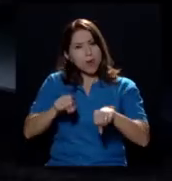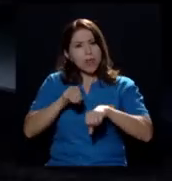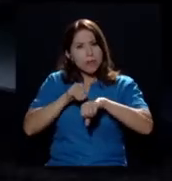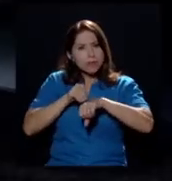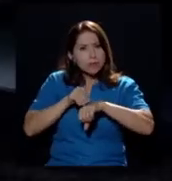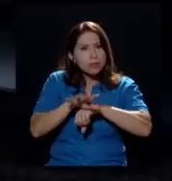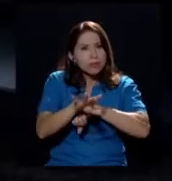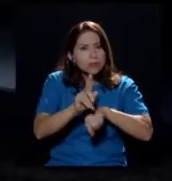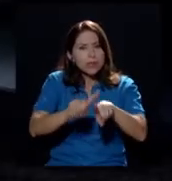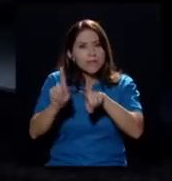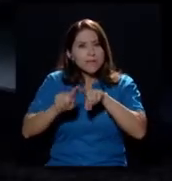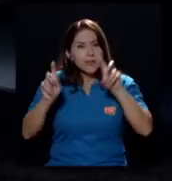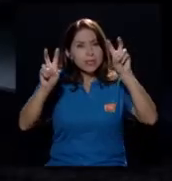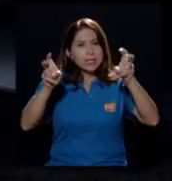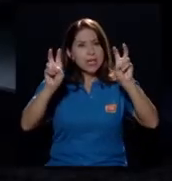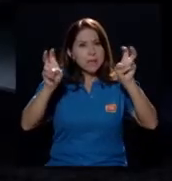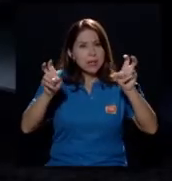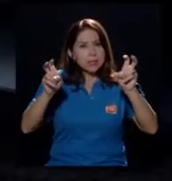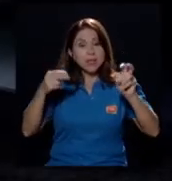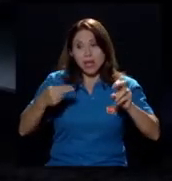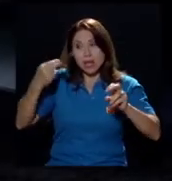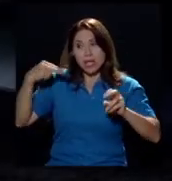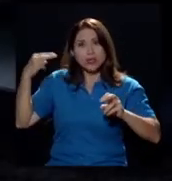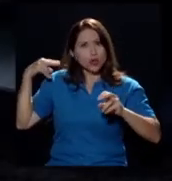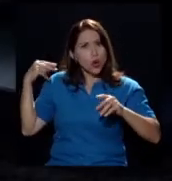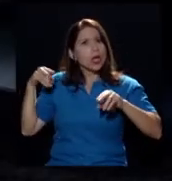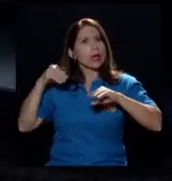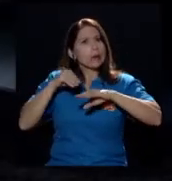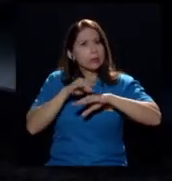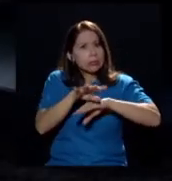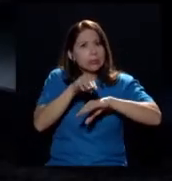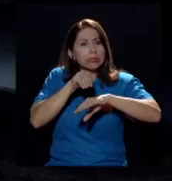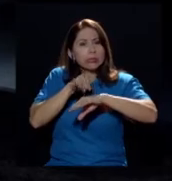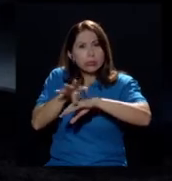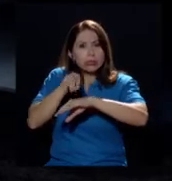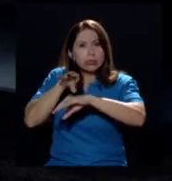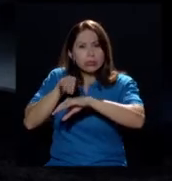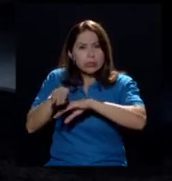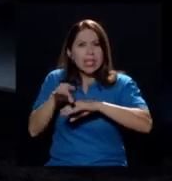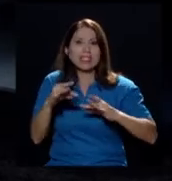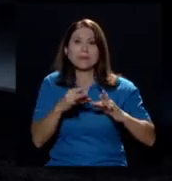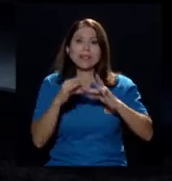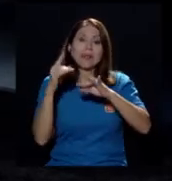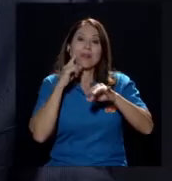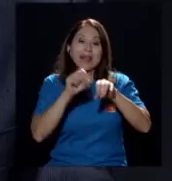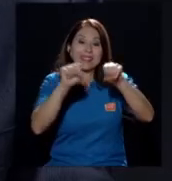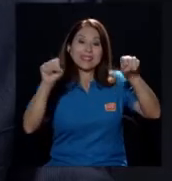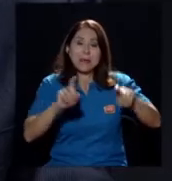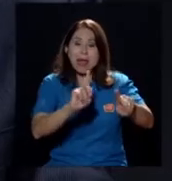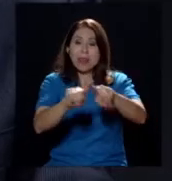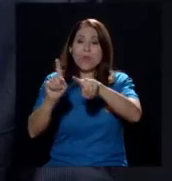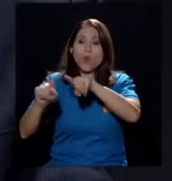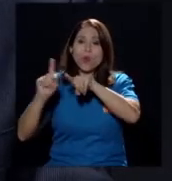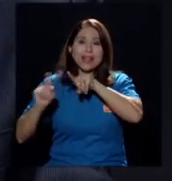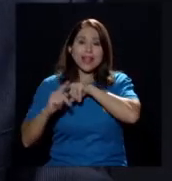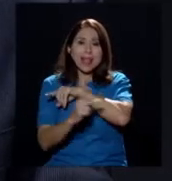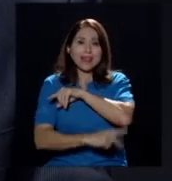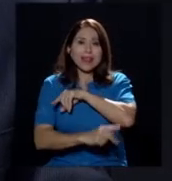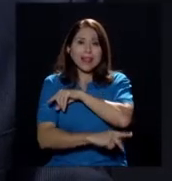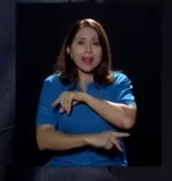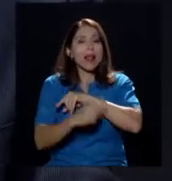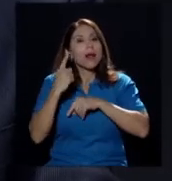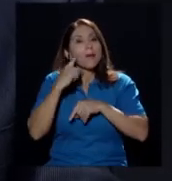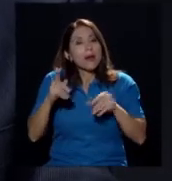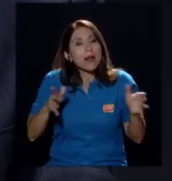temas y que ha tenido a lo largo de la historia sobre todo el sistema multilateral para impulsar una serie de iniciativas